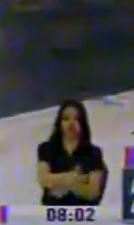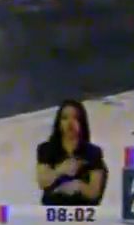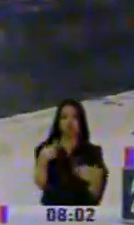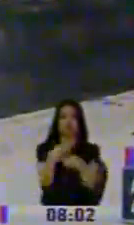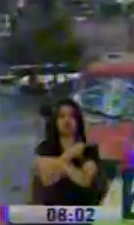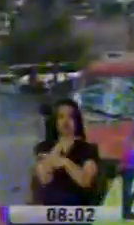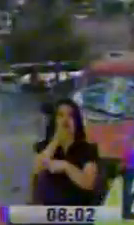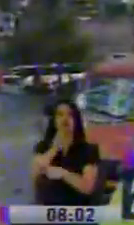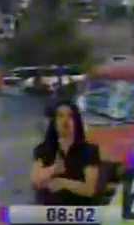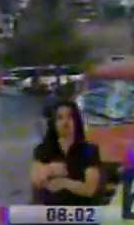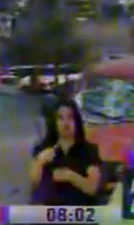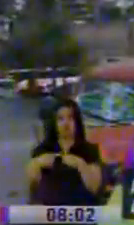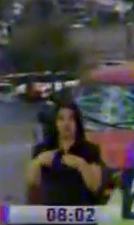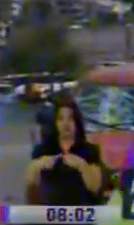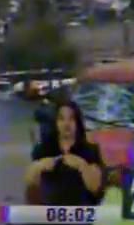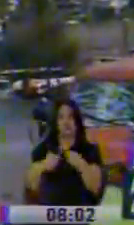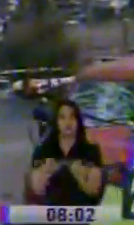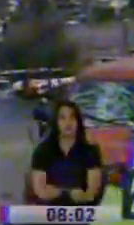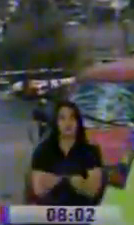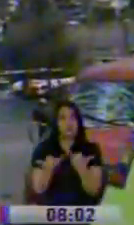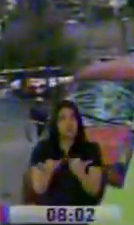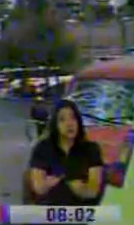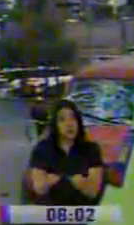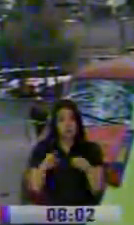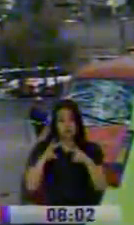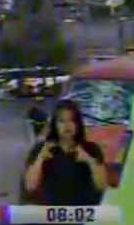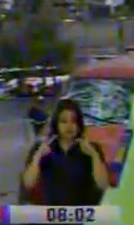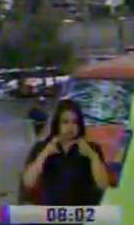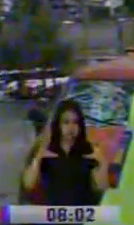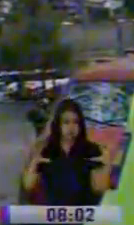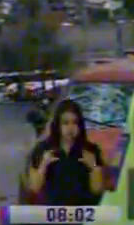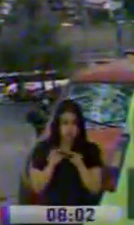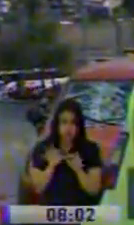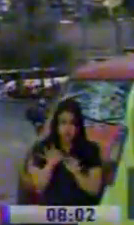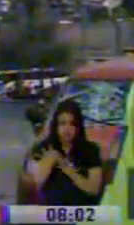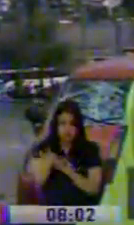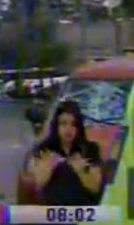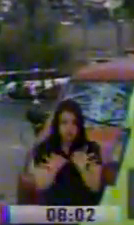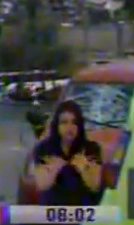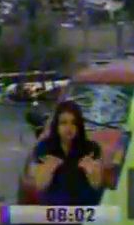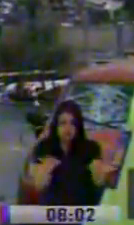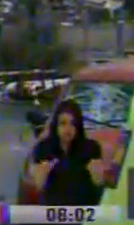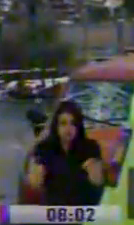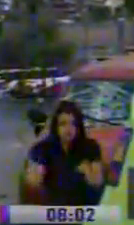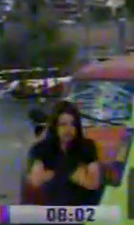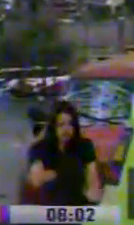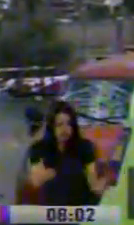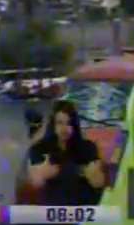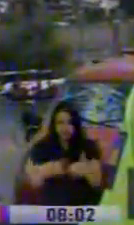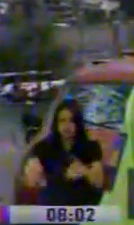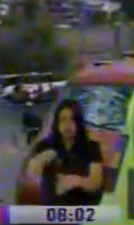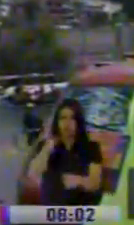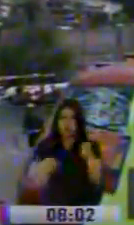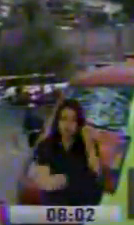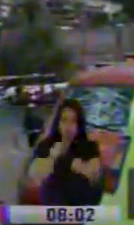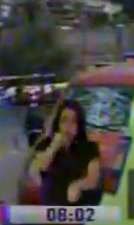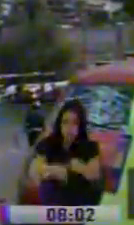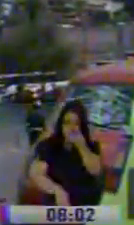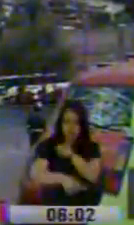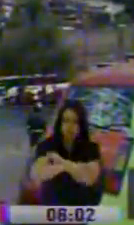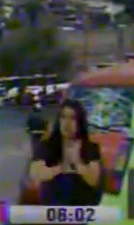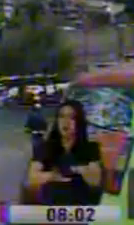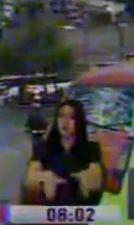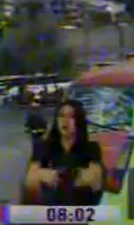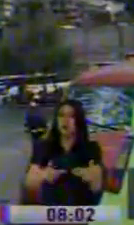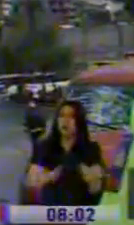Quito. Al momento se están realizando todos los levantamientos planimétricos, la verificación de los daños materiales de los vehículos para verificar cuál fue la circunstancia